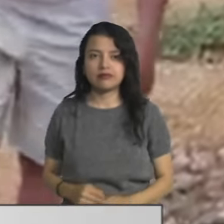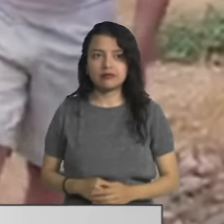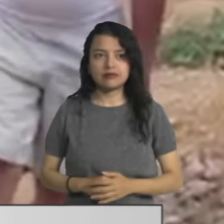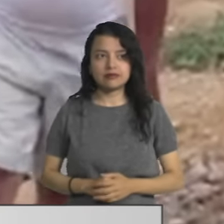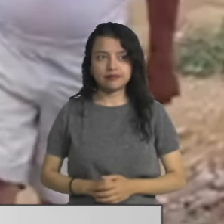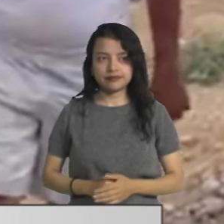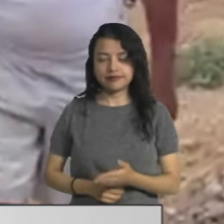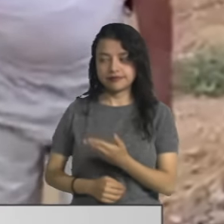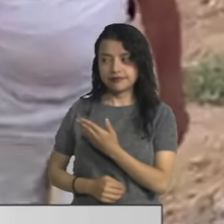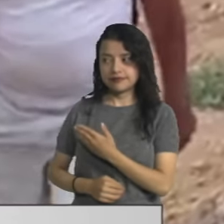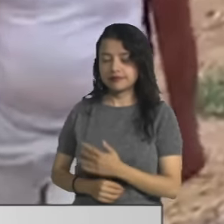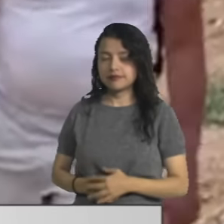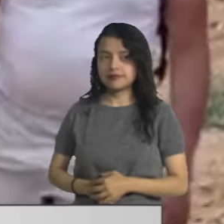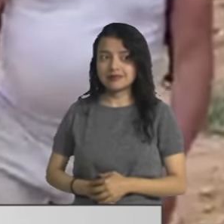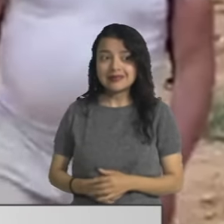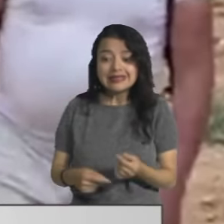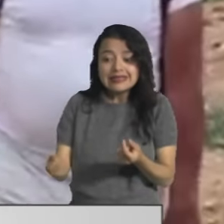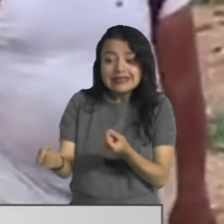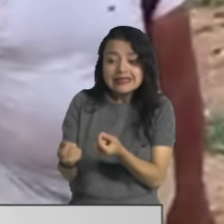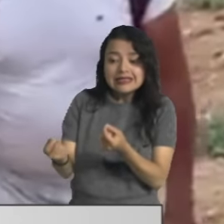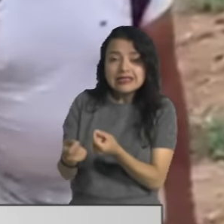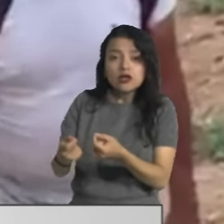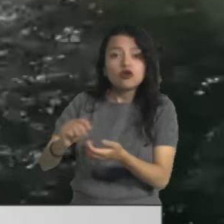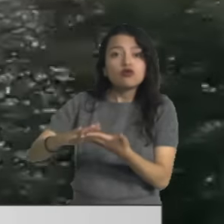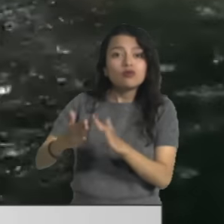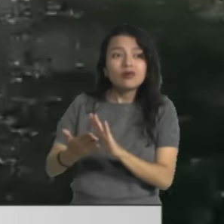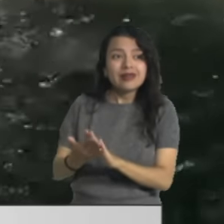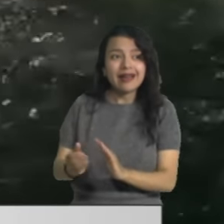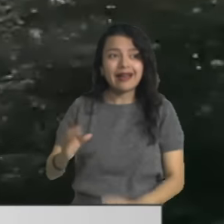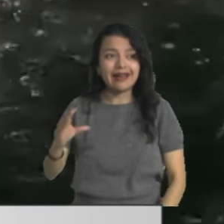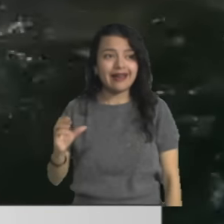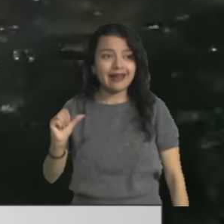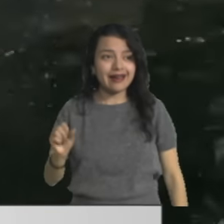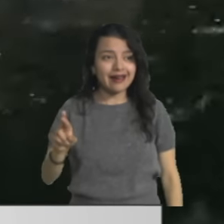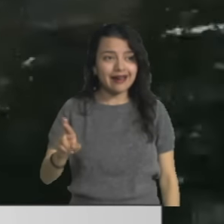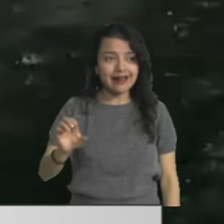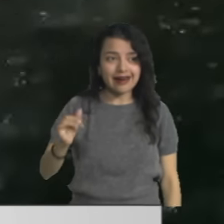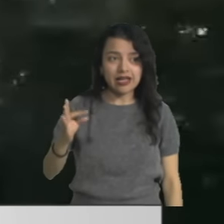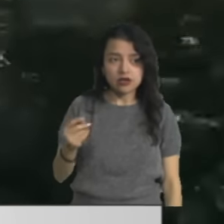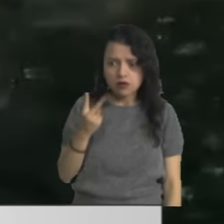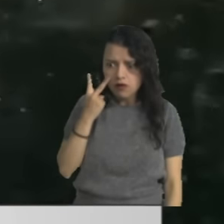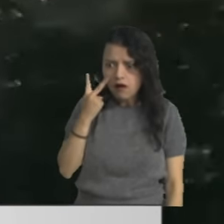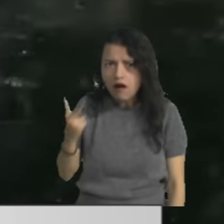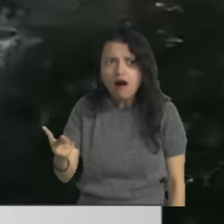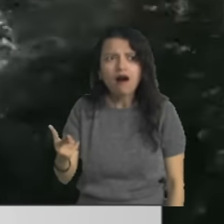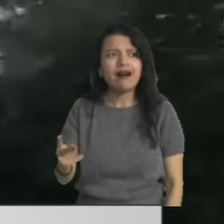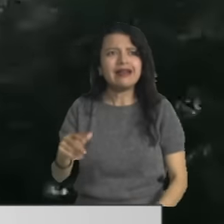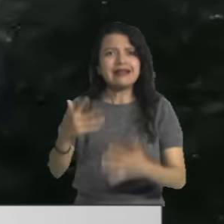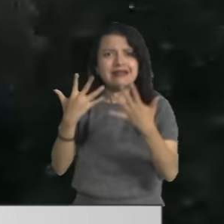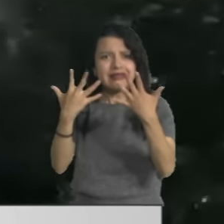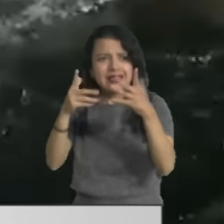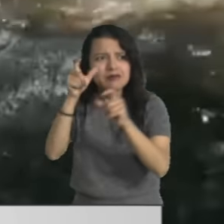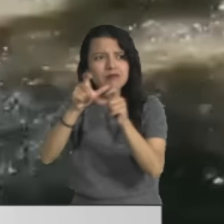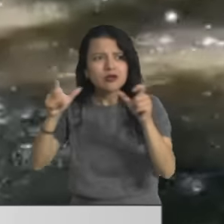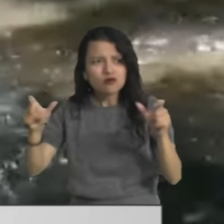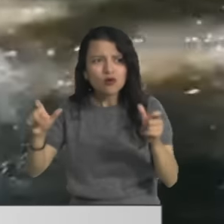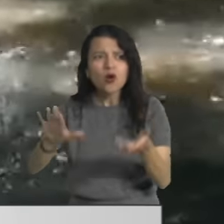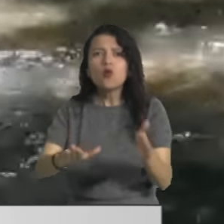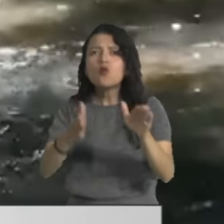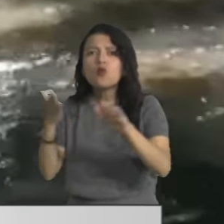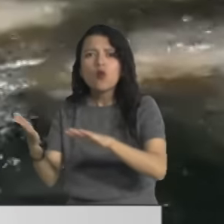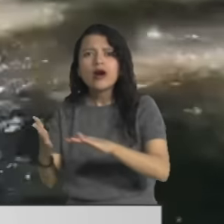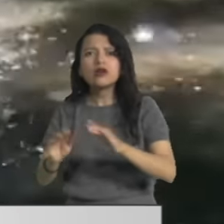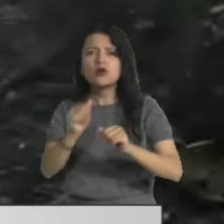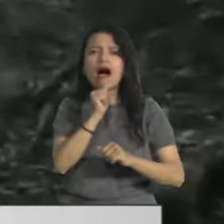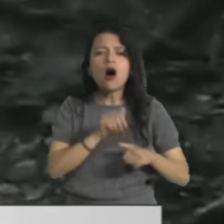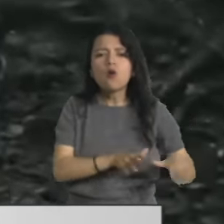ribereñas cercanas a la comunidad de Carreto, en la comarca indígena de Gunayala, se observaron 10 cuerpos de migrantes que fallecieron ahogados producto de una